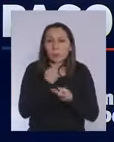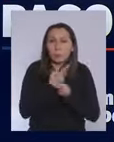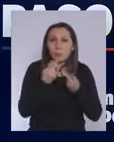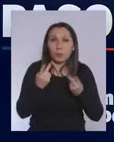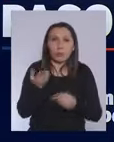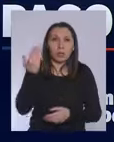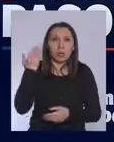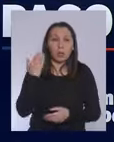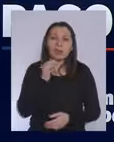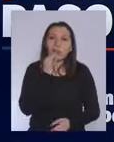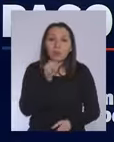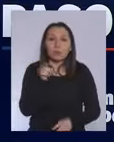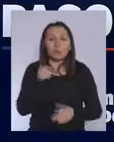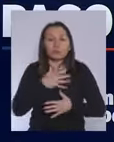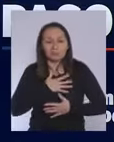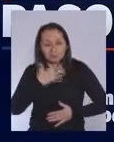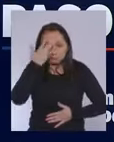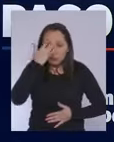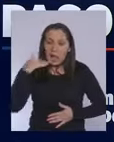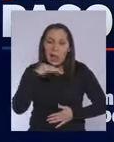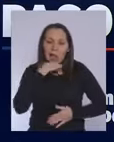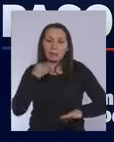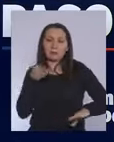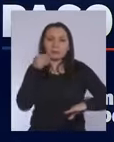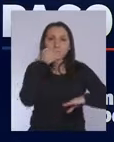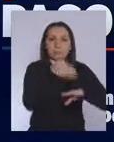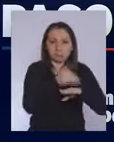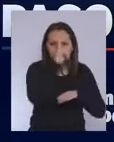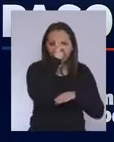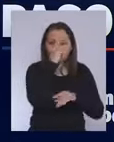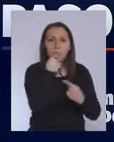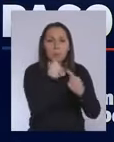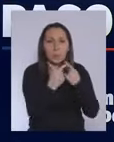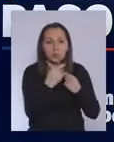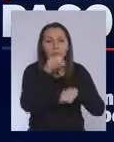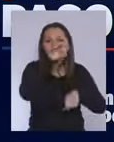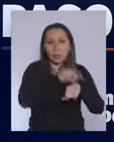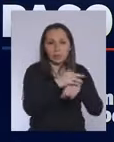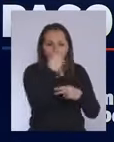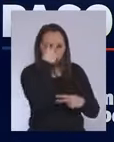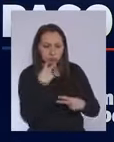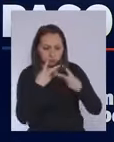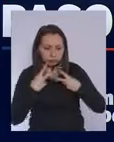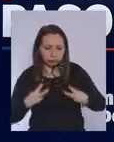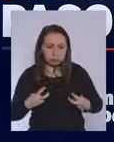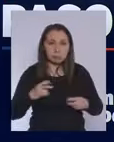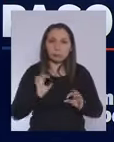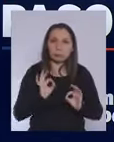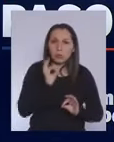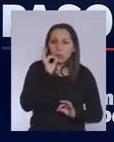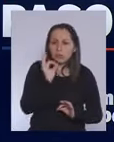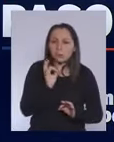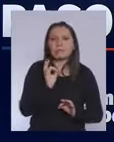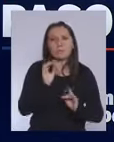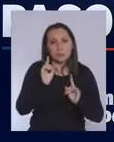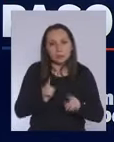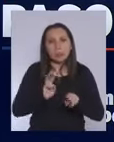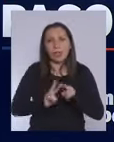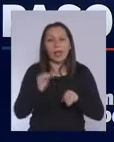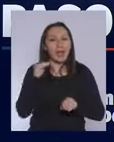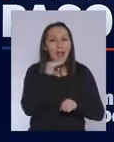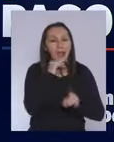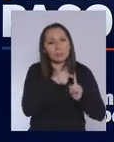recientemente acuda rápidamente a un establecimiento para ser atendido por un médico y en caso que él lo determine se le realice